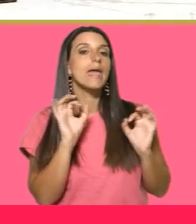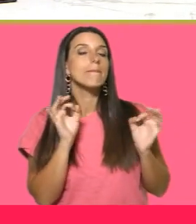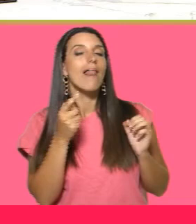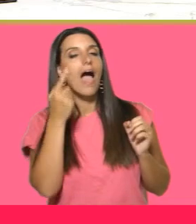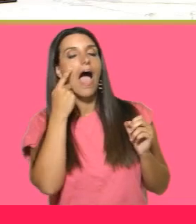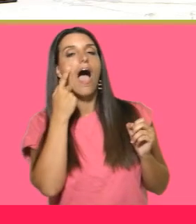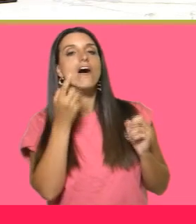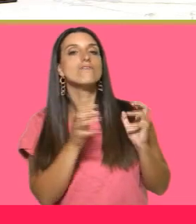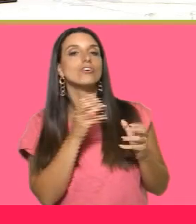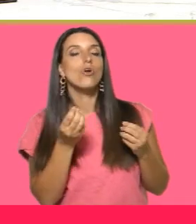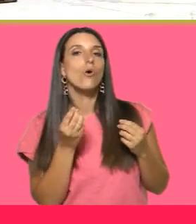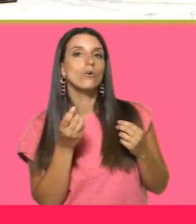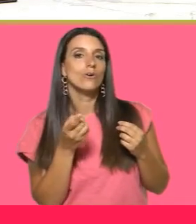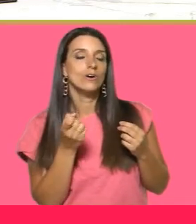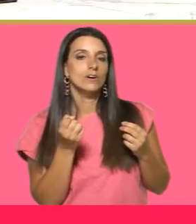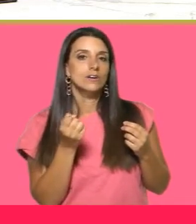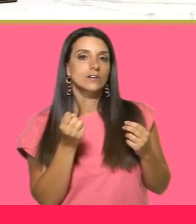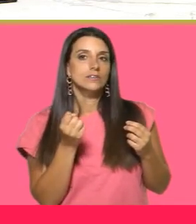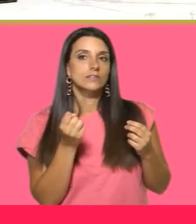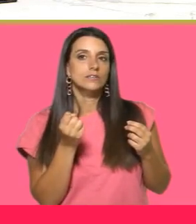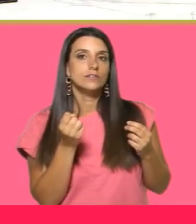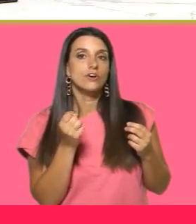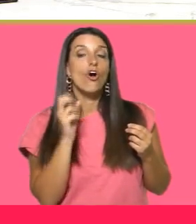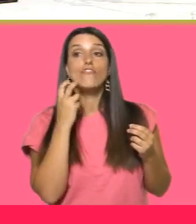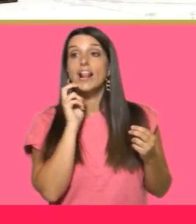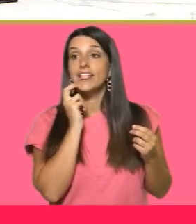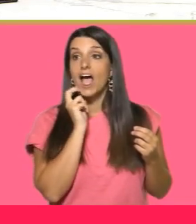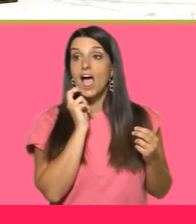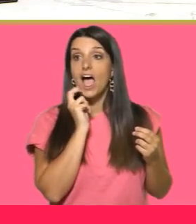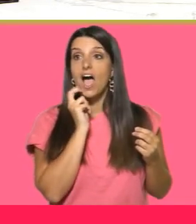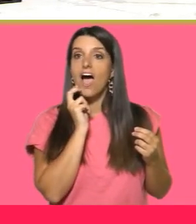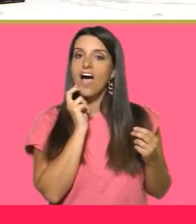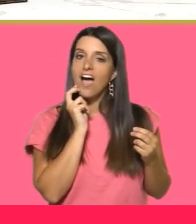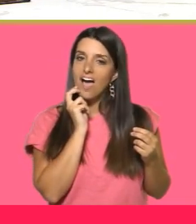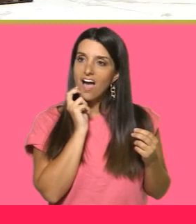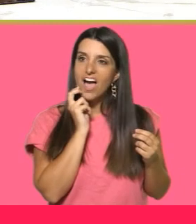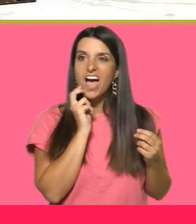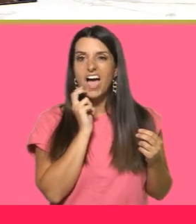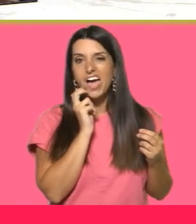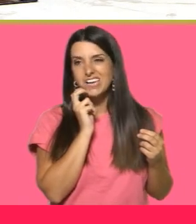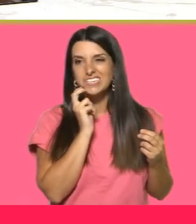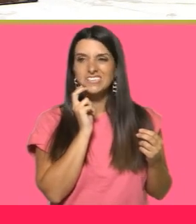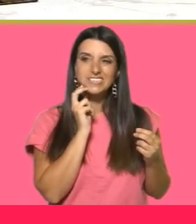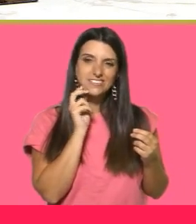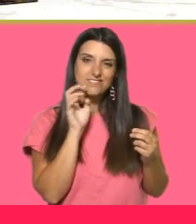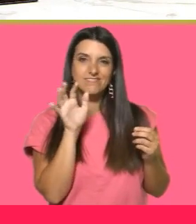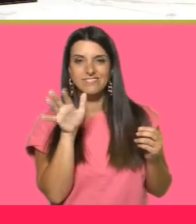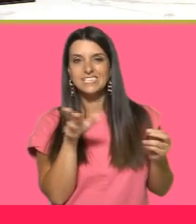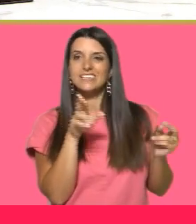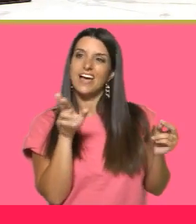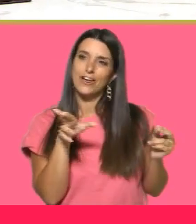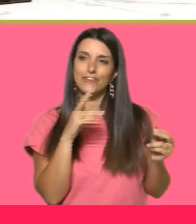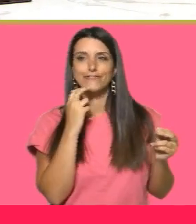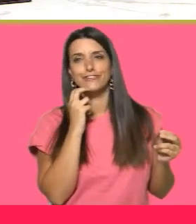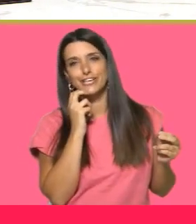ver. Perfecto. Ahí, Color violeta. Violeta. A veces ese es medio rarito para combinar, ¿no? Es